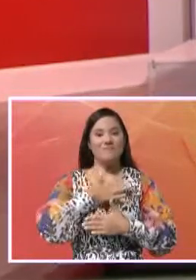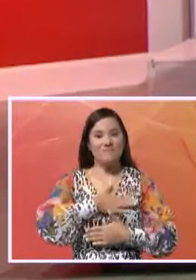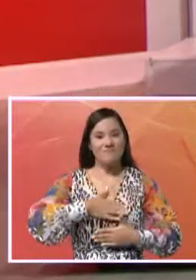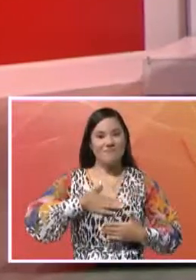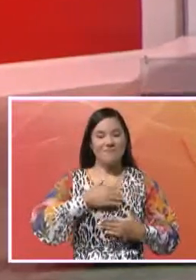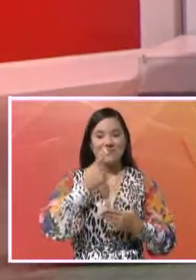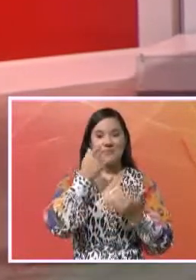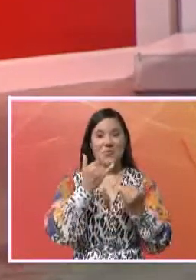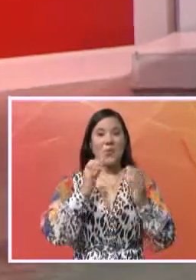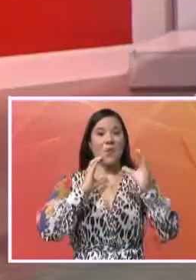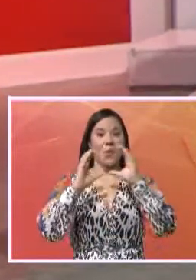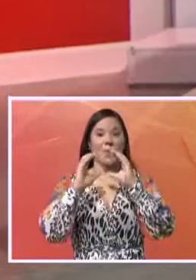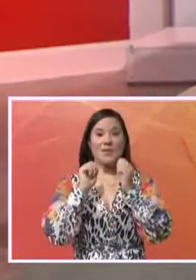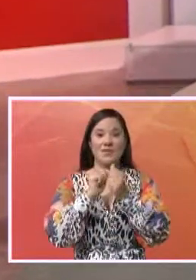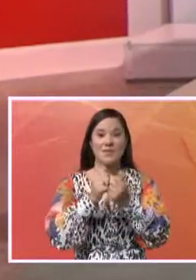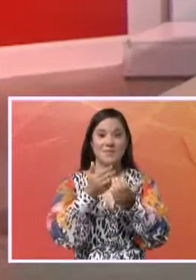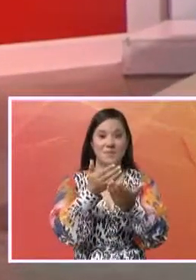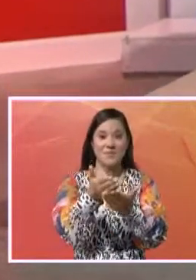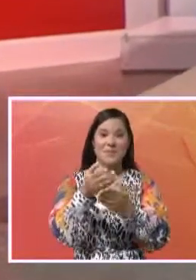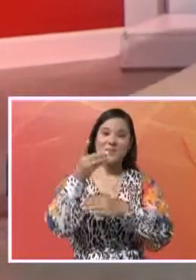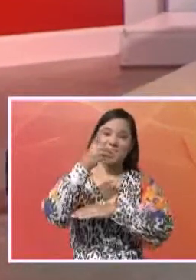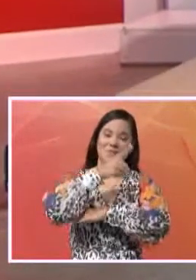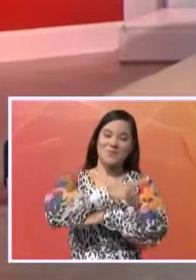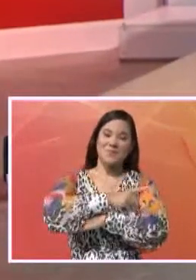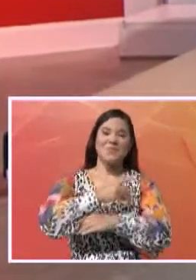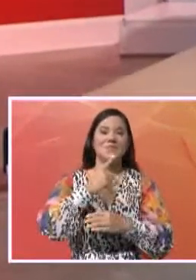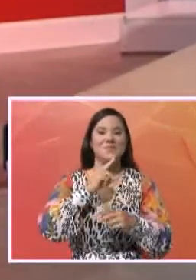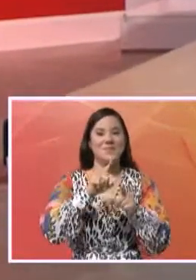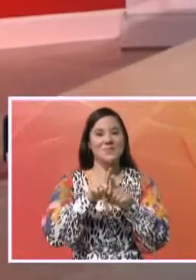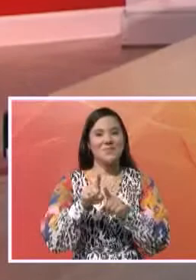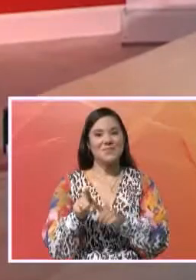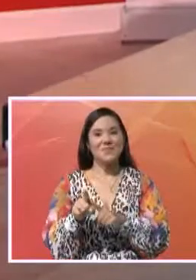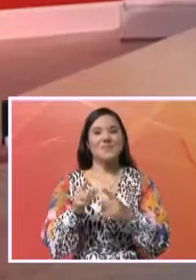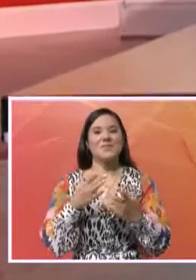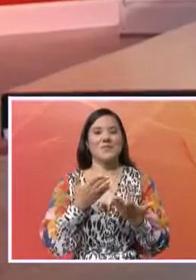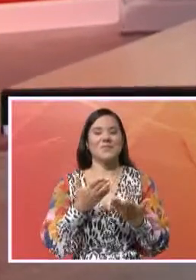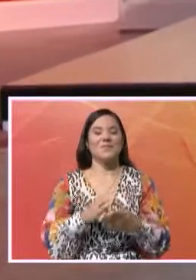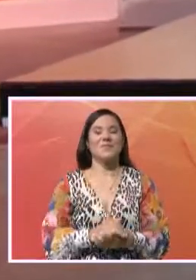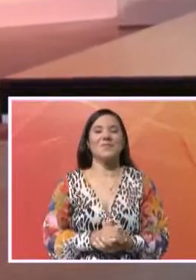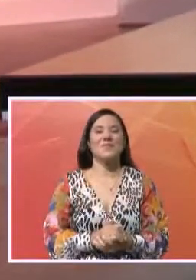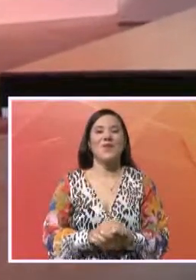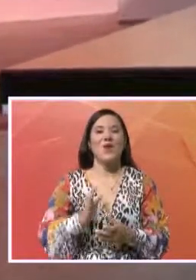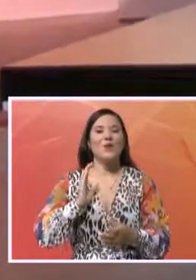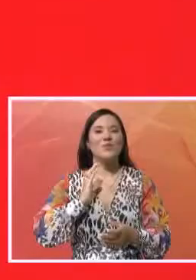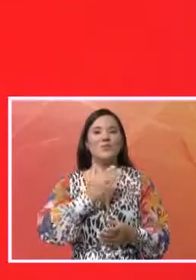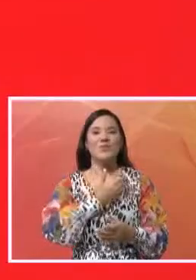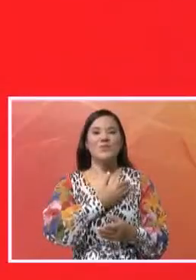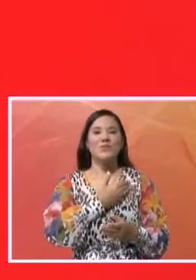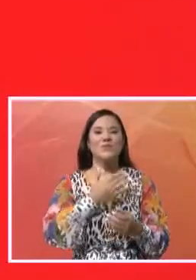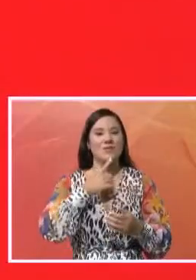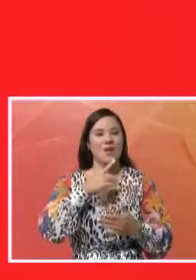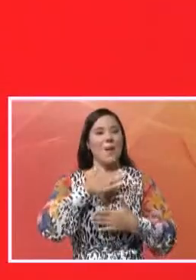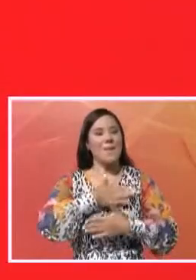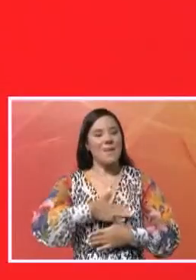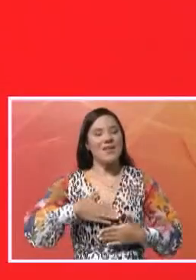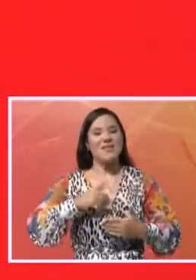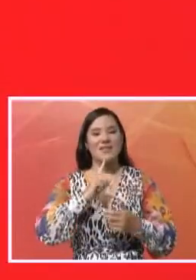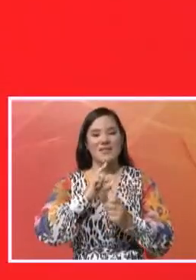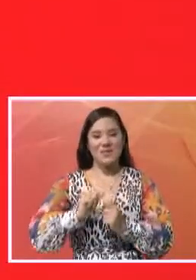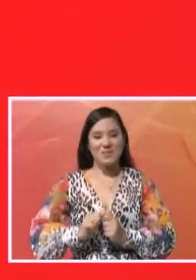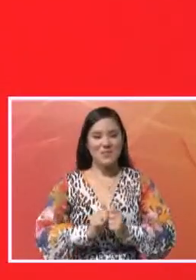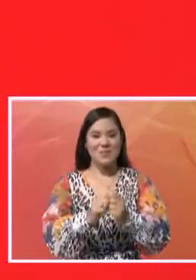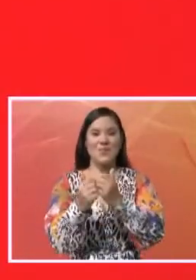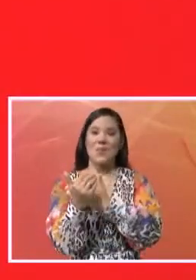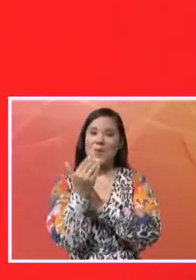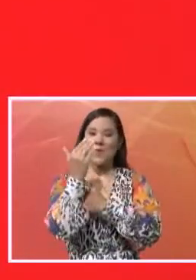tiempo citó para conversar con nosotros de temas interesantes así es realmente bueno pues a nosotros nos da mucho placer estar aquí la